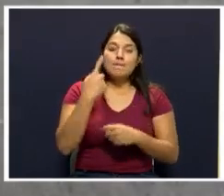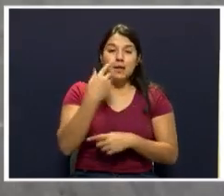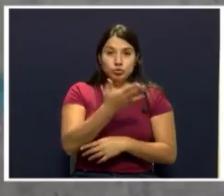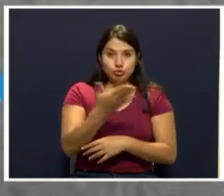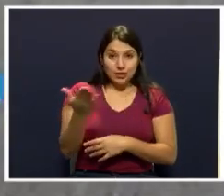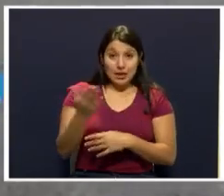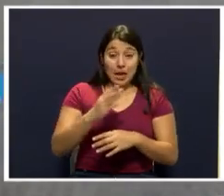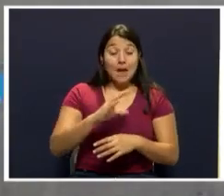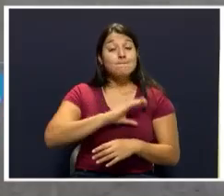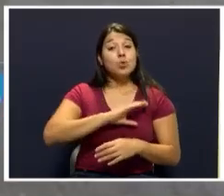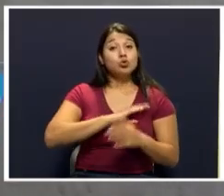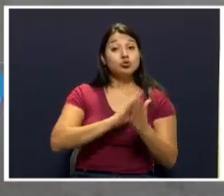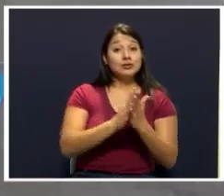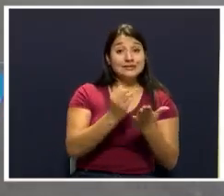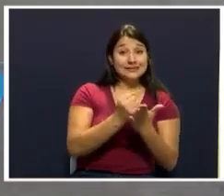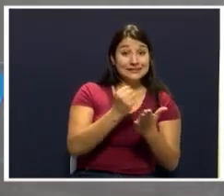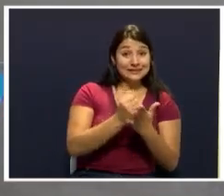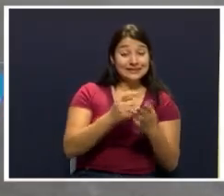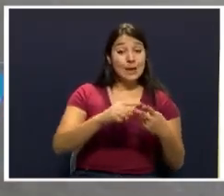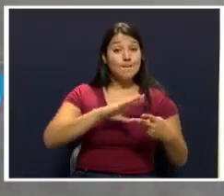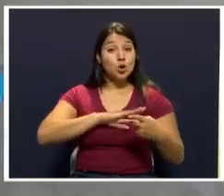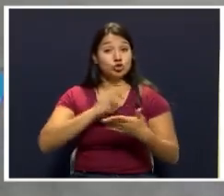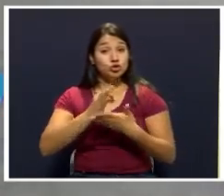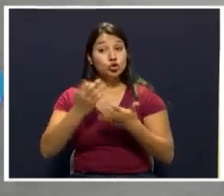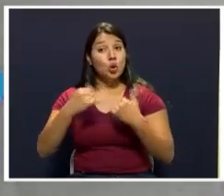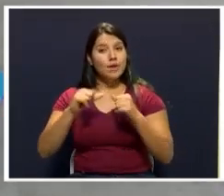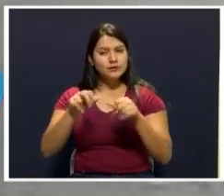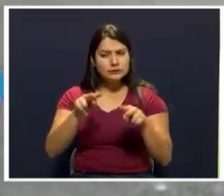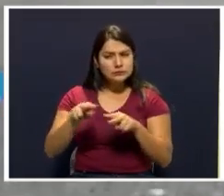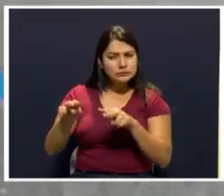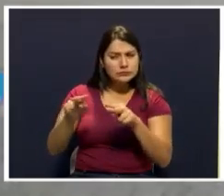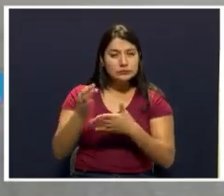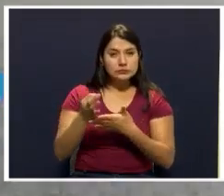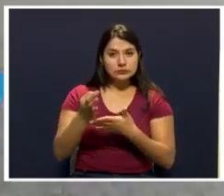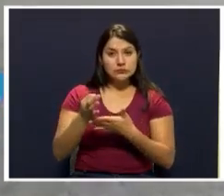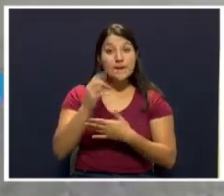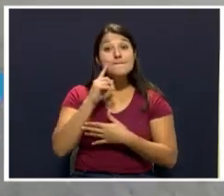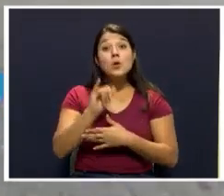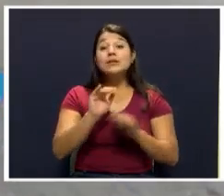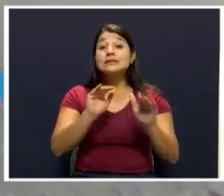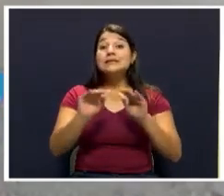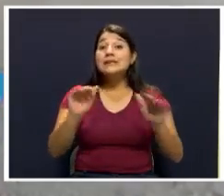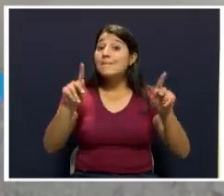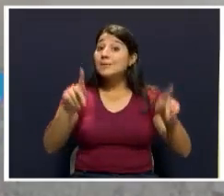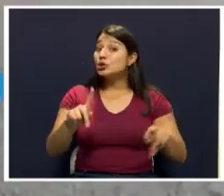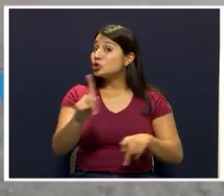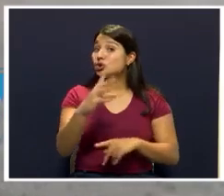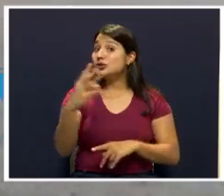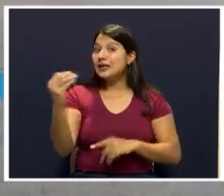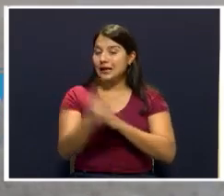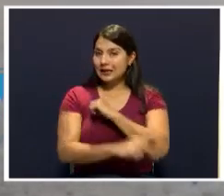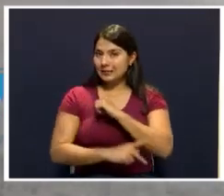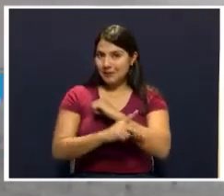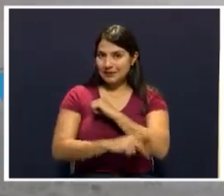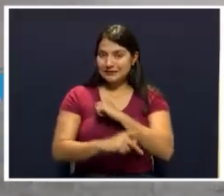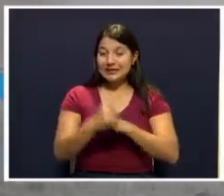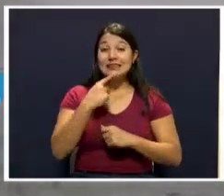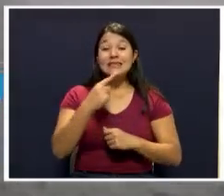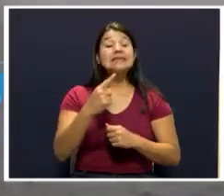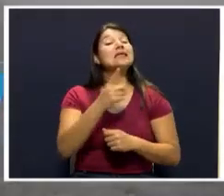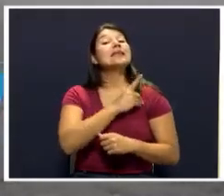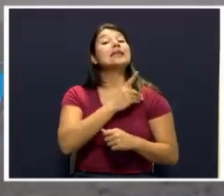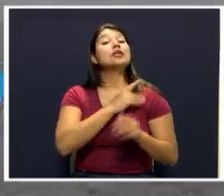la Policía de Fronteras mantienen los operativos en las zonas fronterizas. Por eso hacen el llamado a las personas de no salir del país. De acuerdo con datos de la Dirección